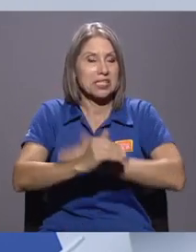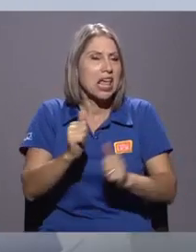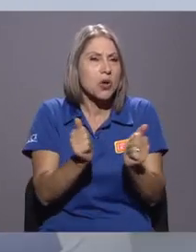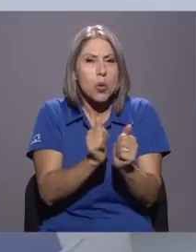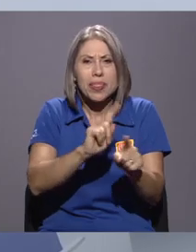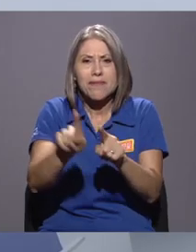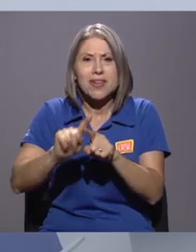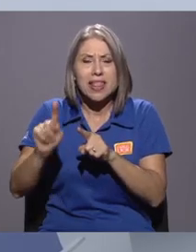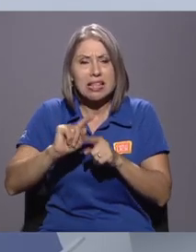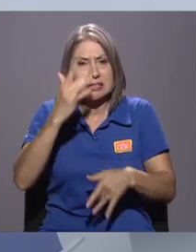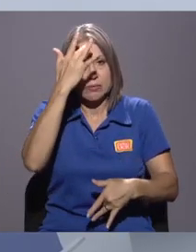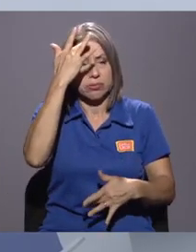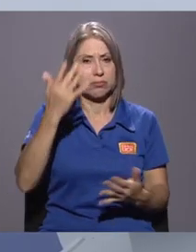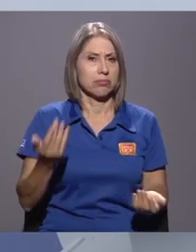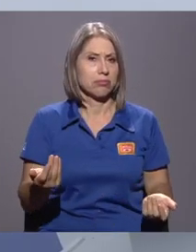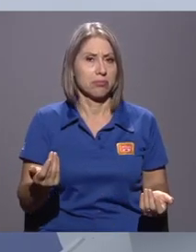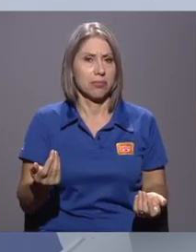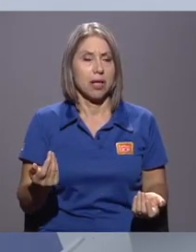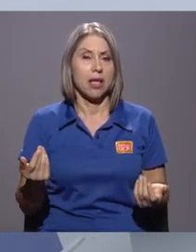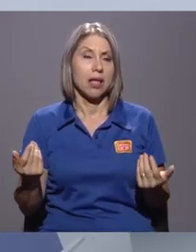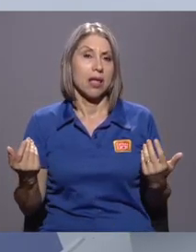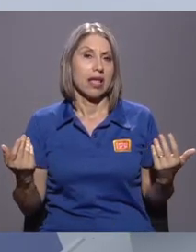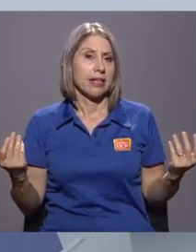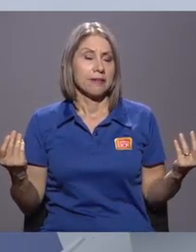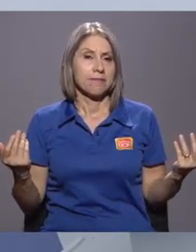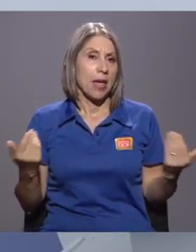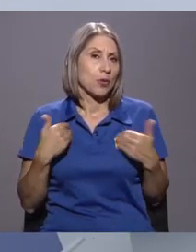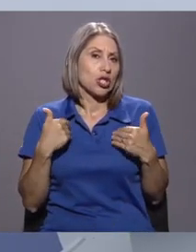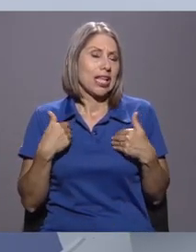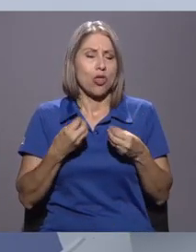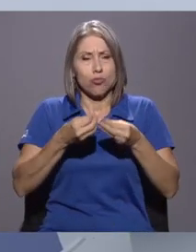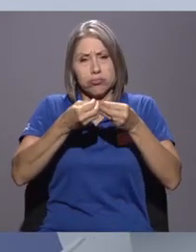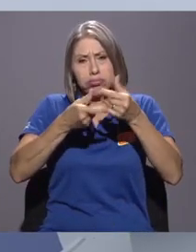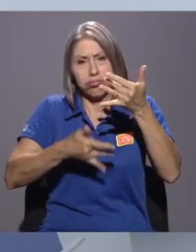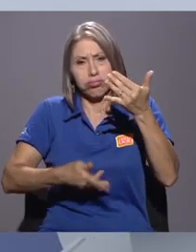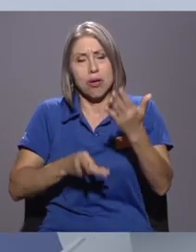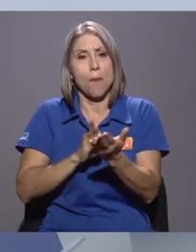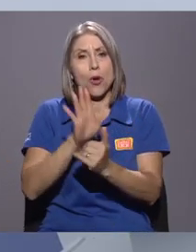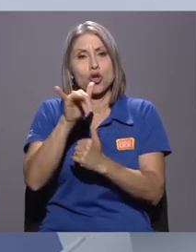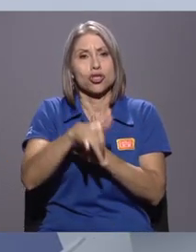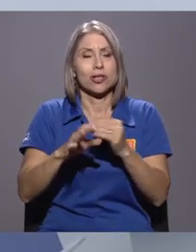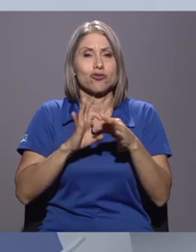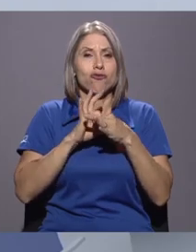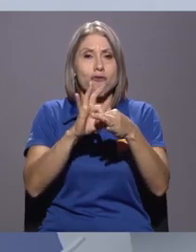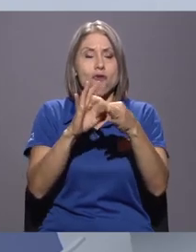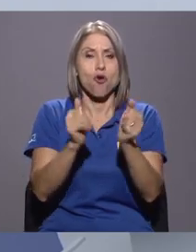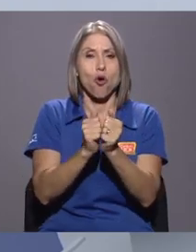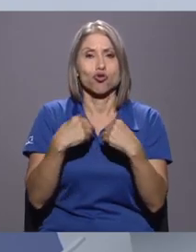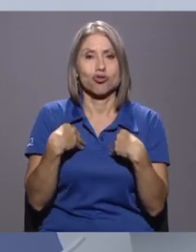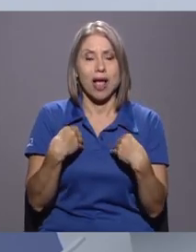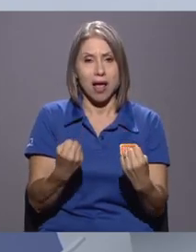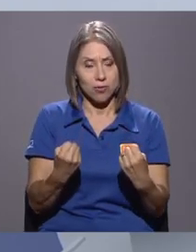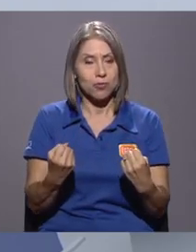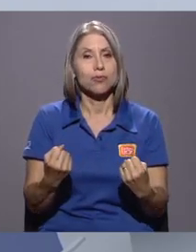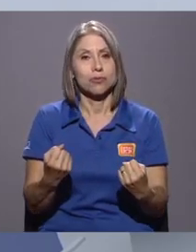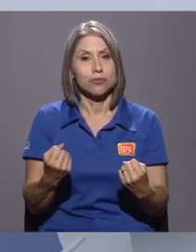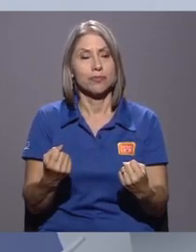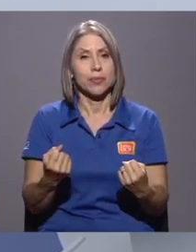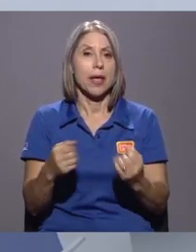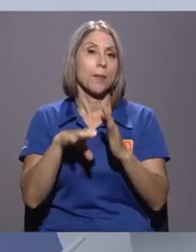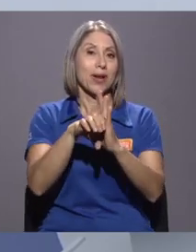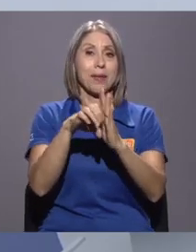tenido pues de infinidad de de proyectos relacionados con el área de salud propiamente también